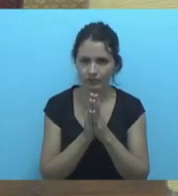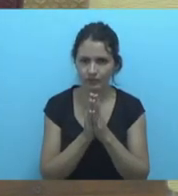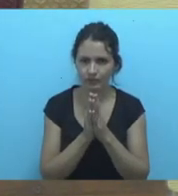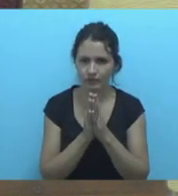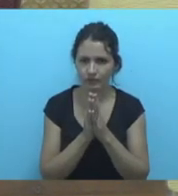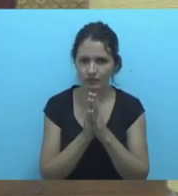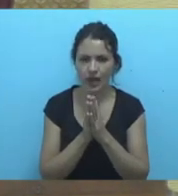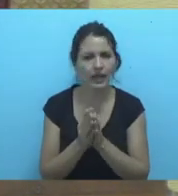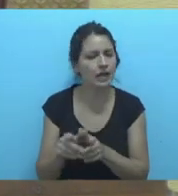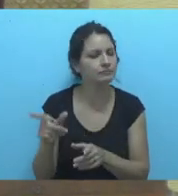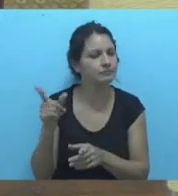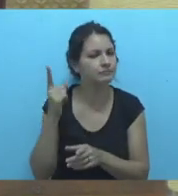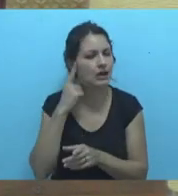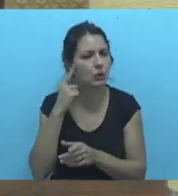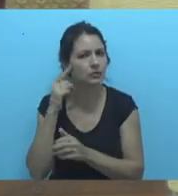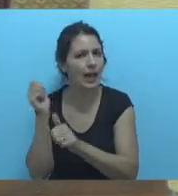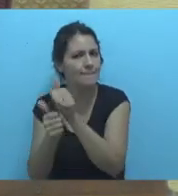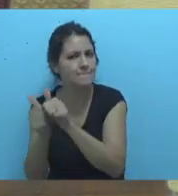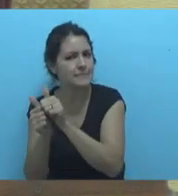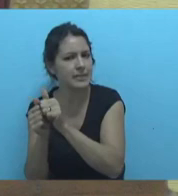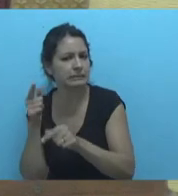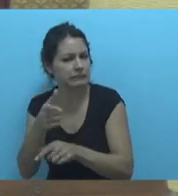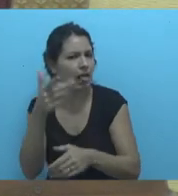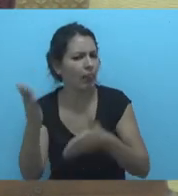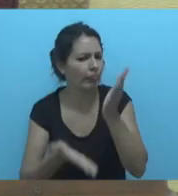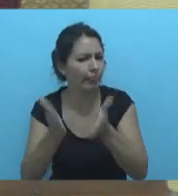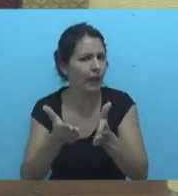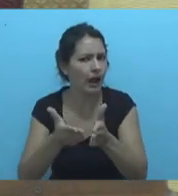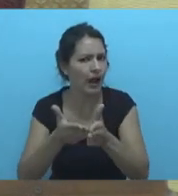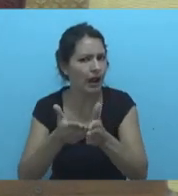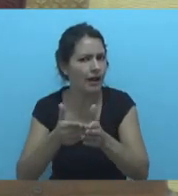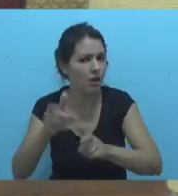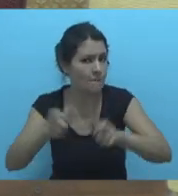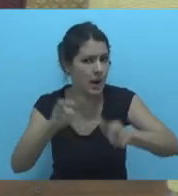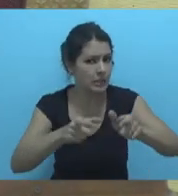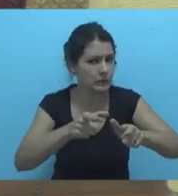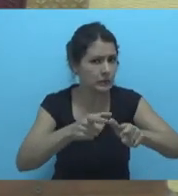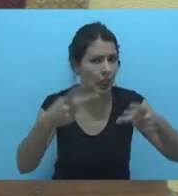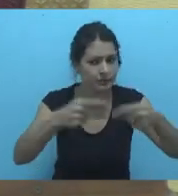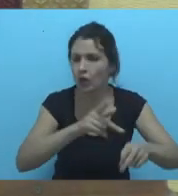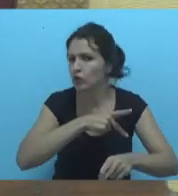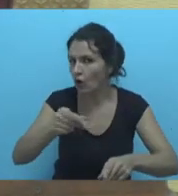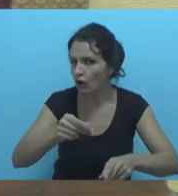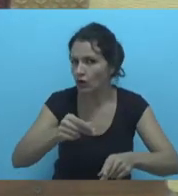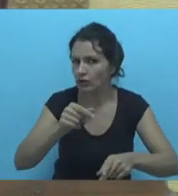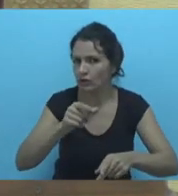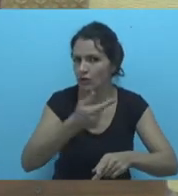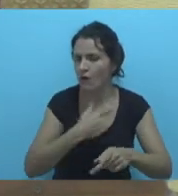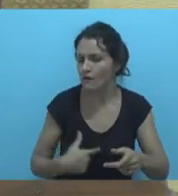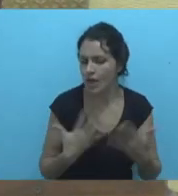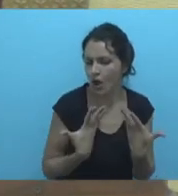al reclamo de las empresas para reprimir a los trabajadores, no lo haga. Tiene que estar del lado de los más